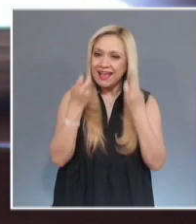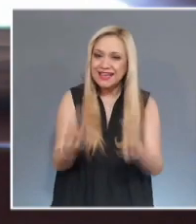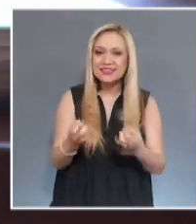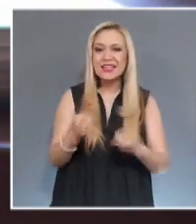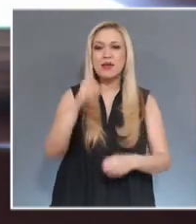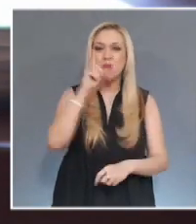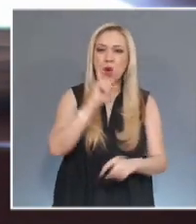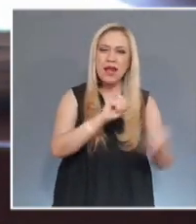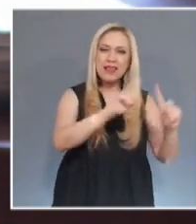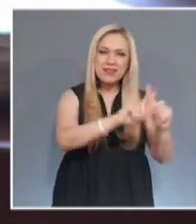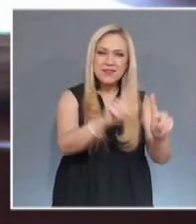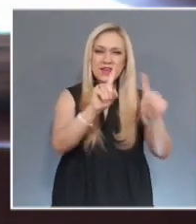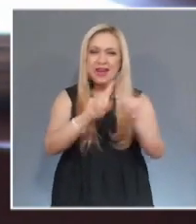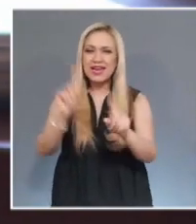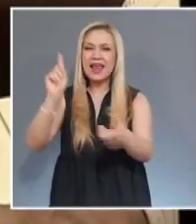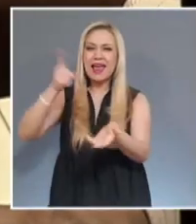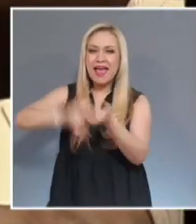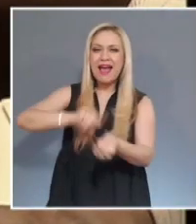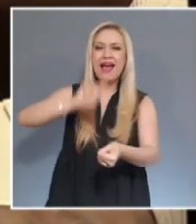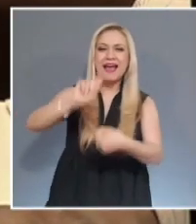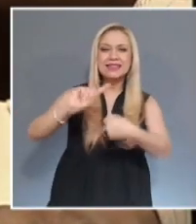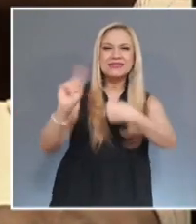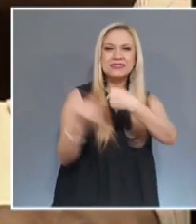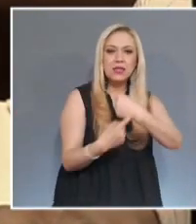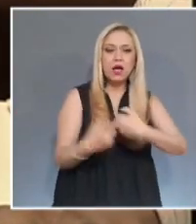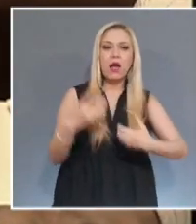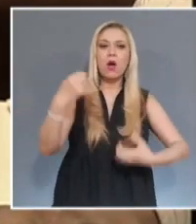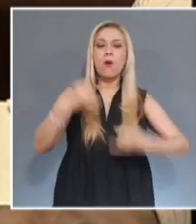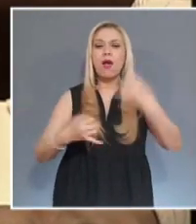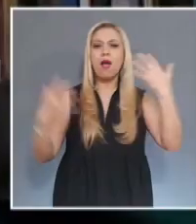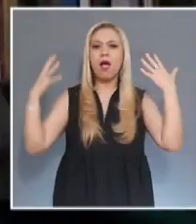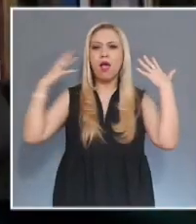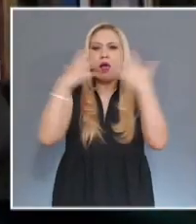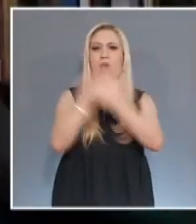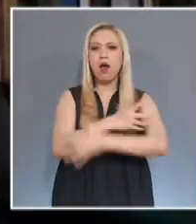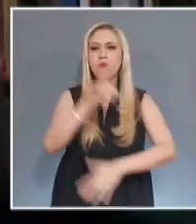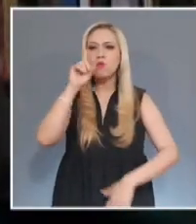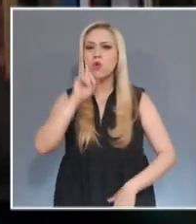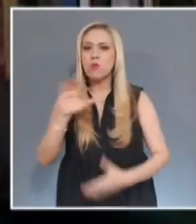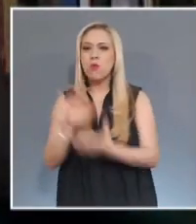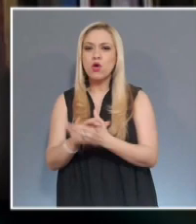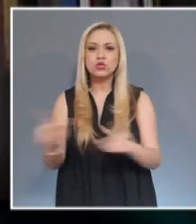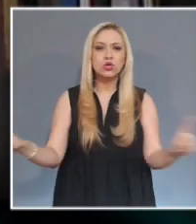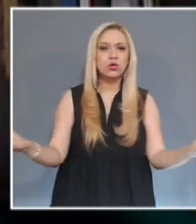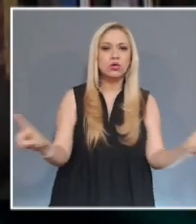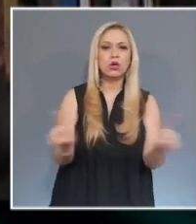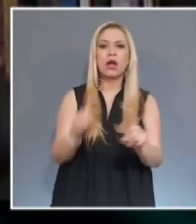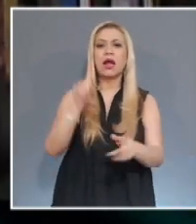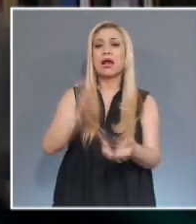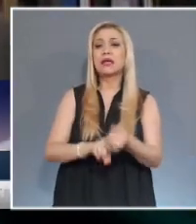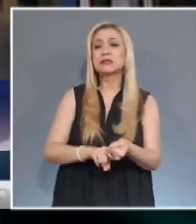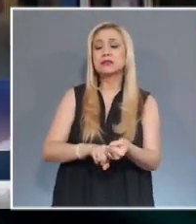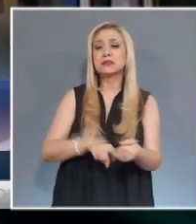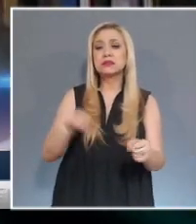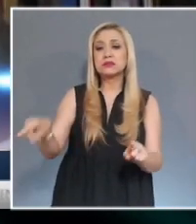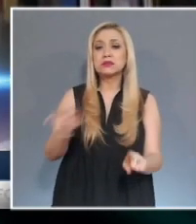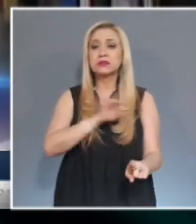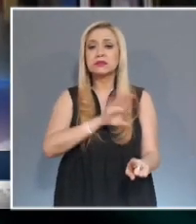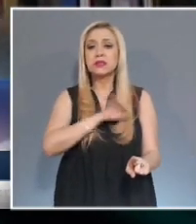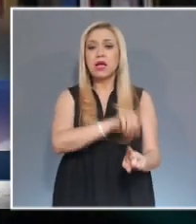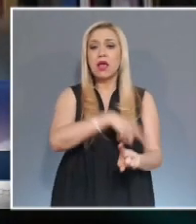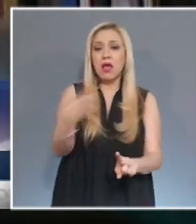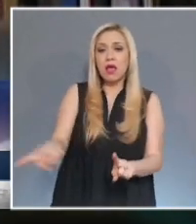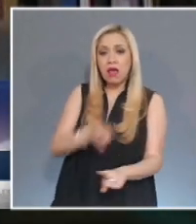la asimetría de poder que había en la relación de la mujer y su marido. Y al establecerse que no hay dolo, entonces sí establezco una causa